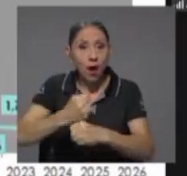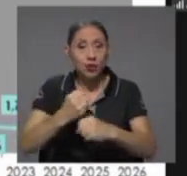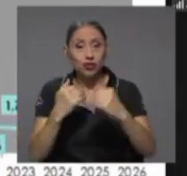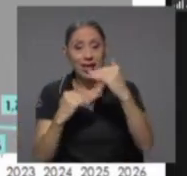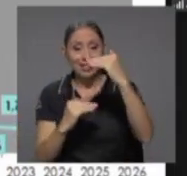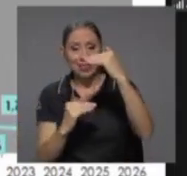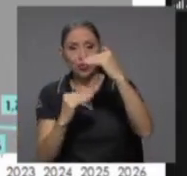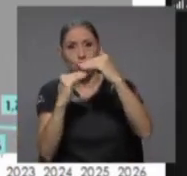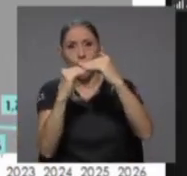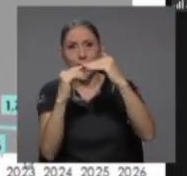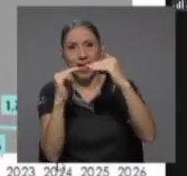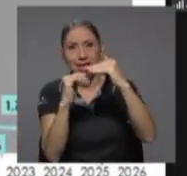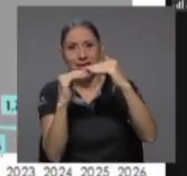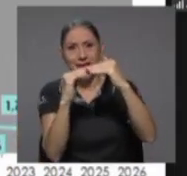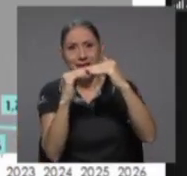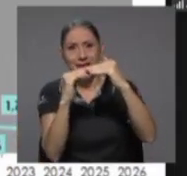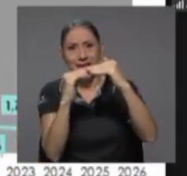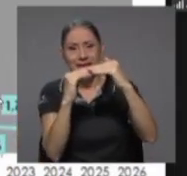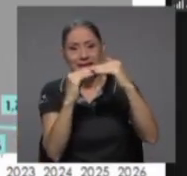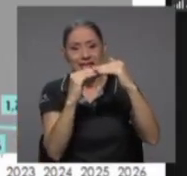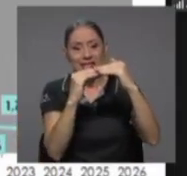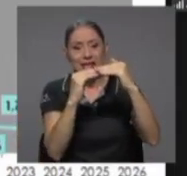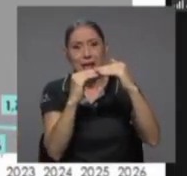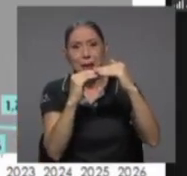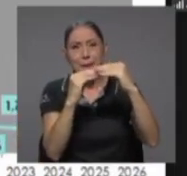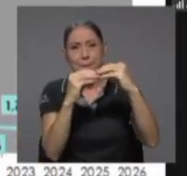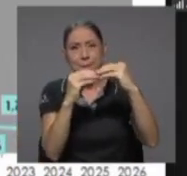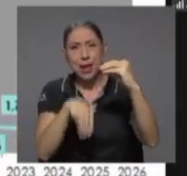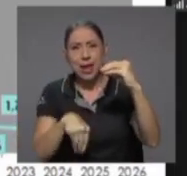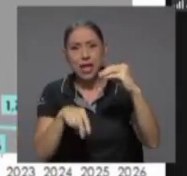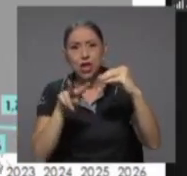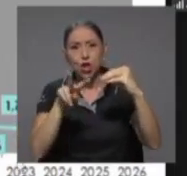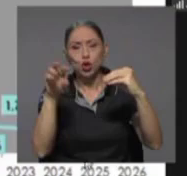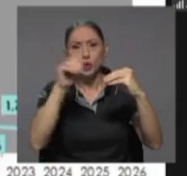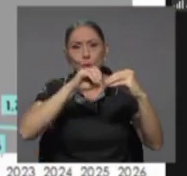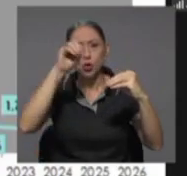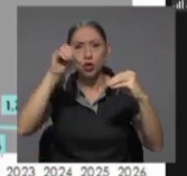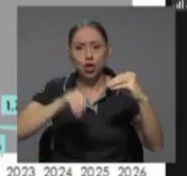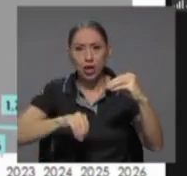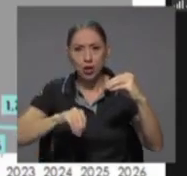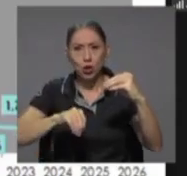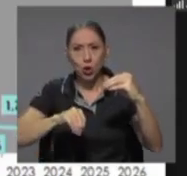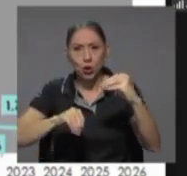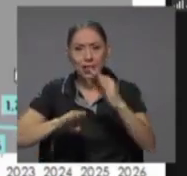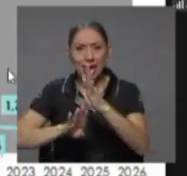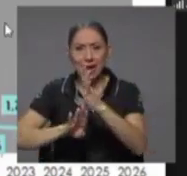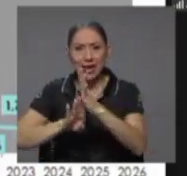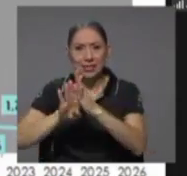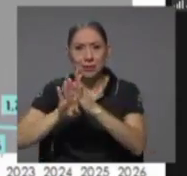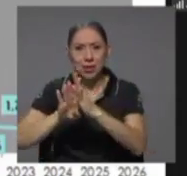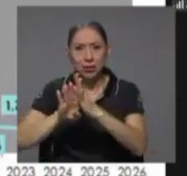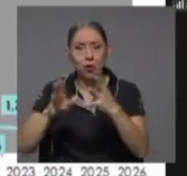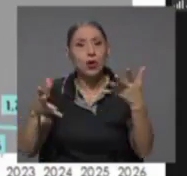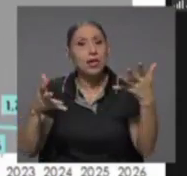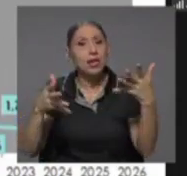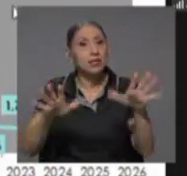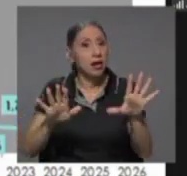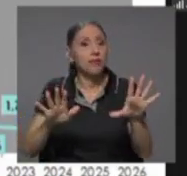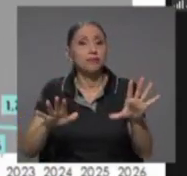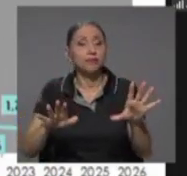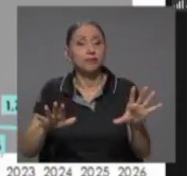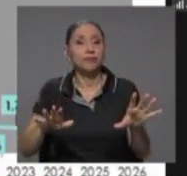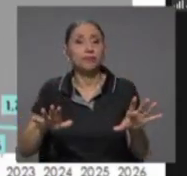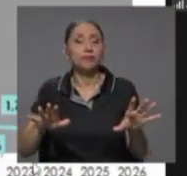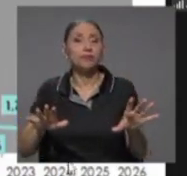va a ser inferior al 2% de crecimiento, ¿verdad? Y ya, digamos,